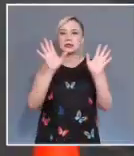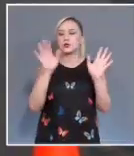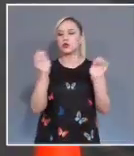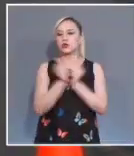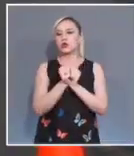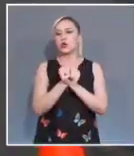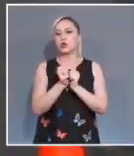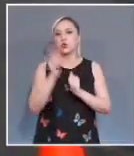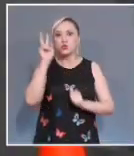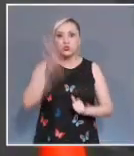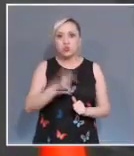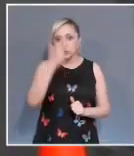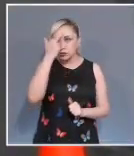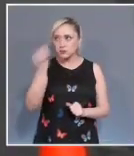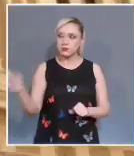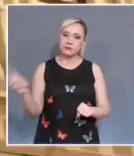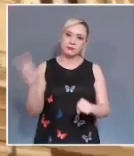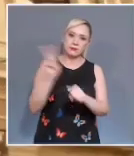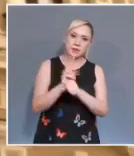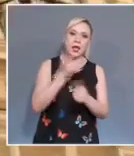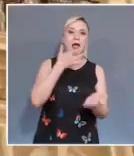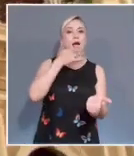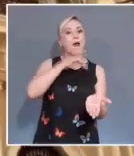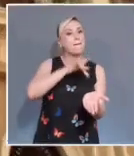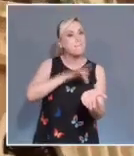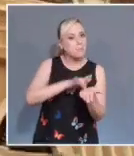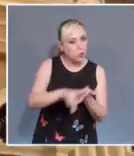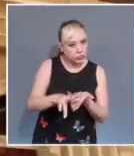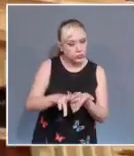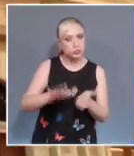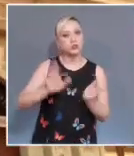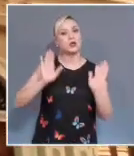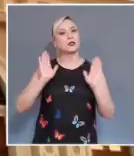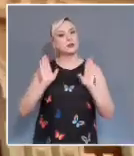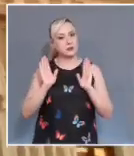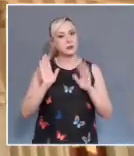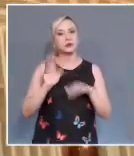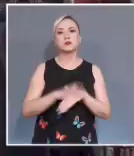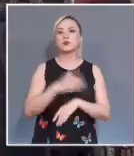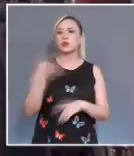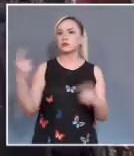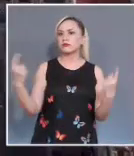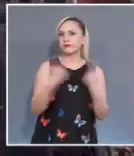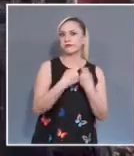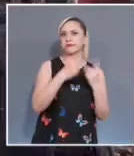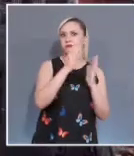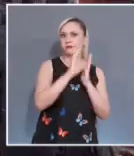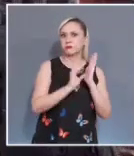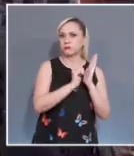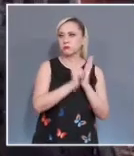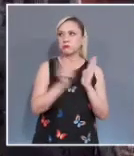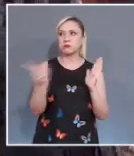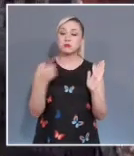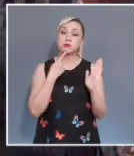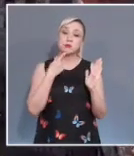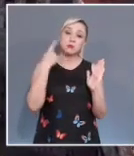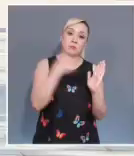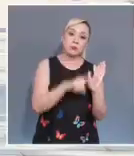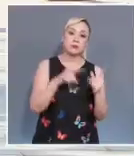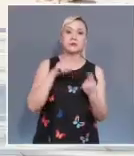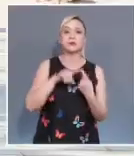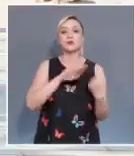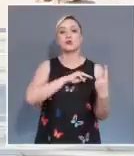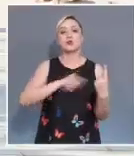y complementaria. Esto al resolver 3 controversias constitucionales promovidas respectivamente por los municipios de